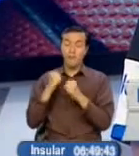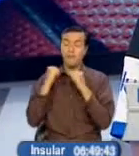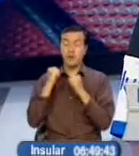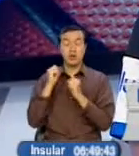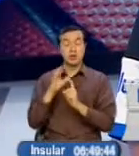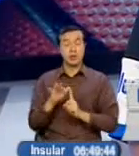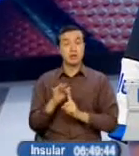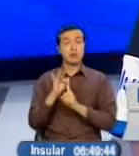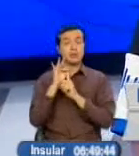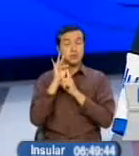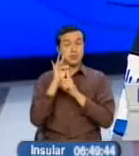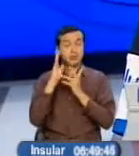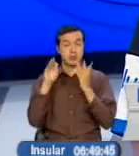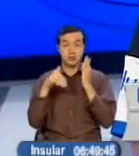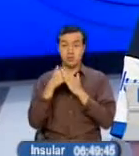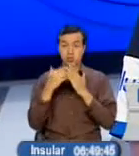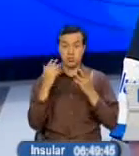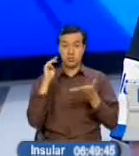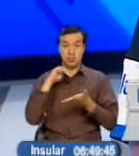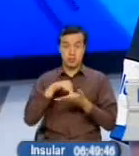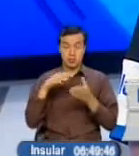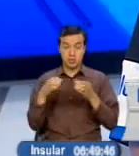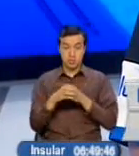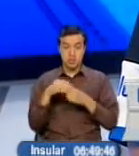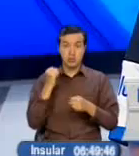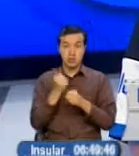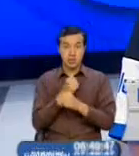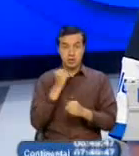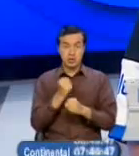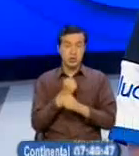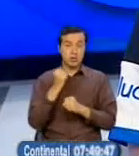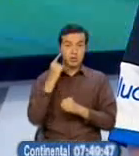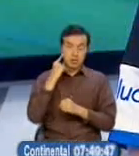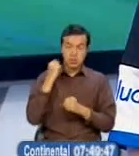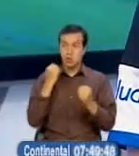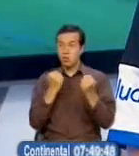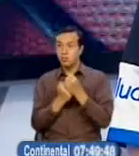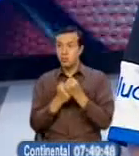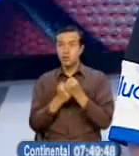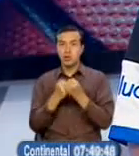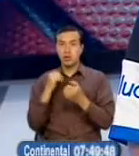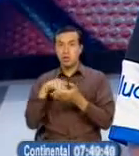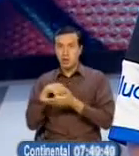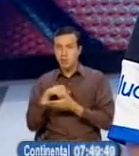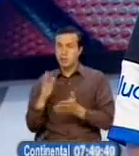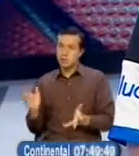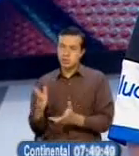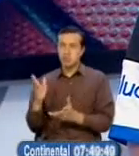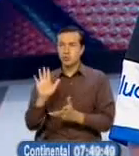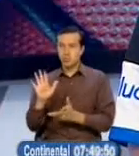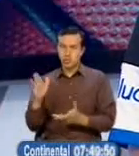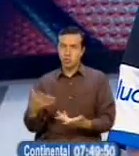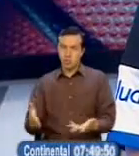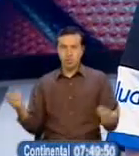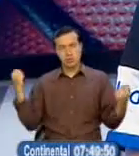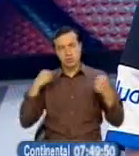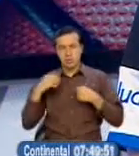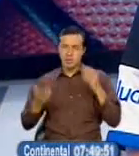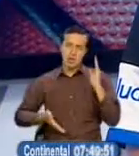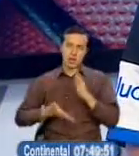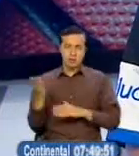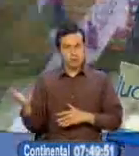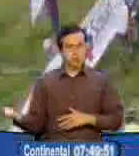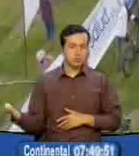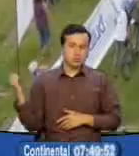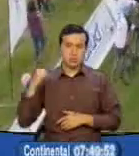especial, donde todos los integrantes están siempre trabajando, apoyando al más débil, ayudándole a llevar su equipo, su carga,